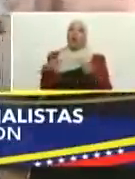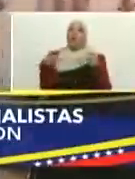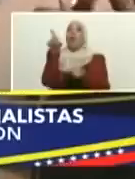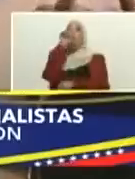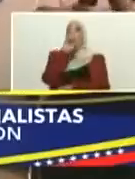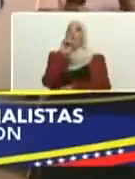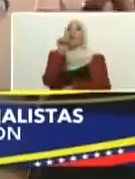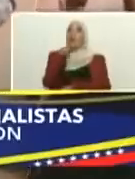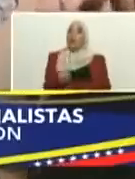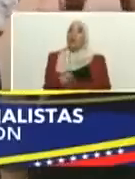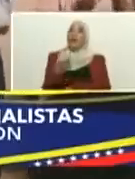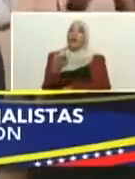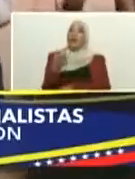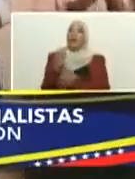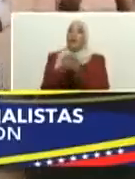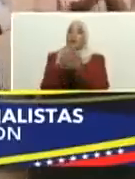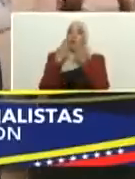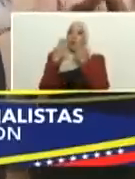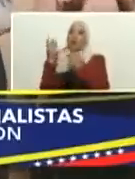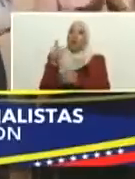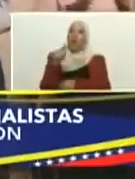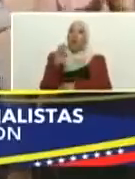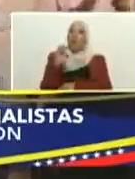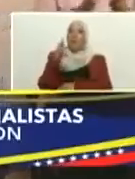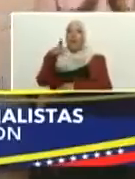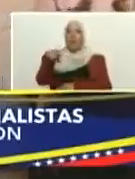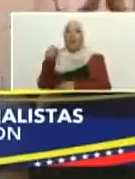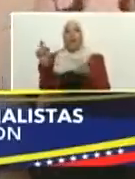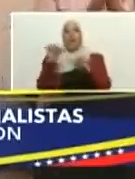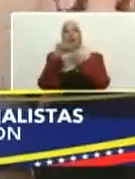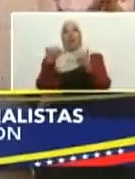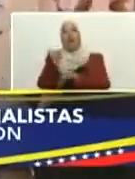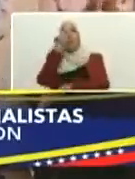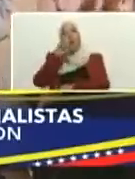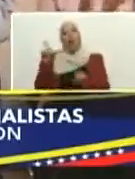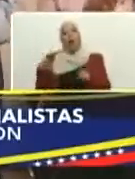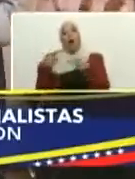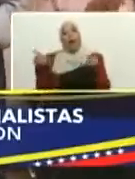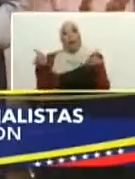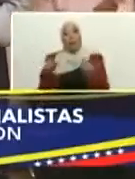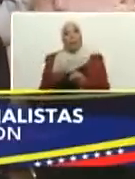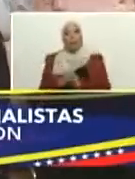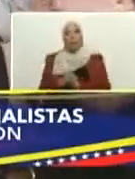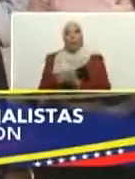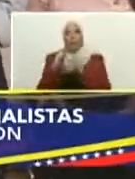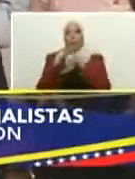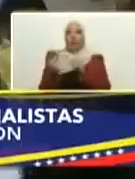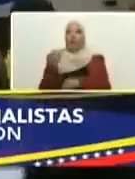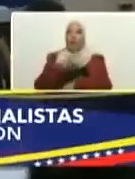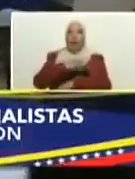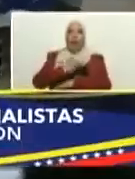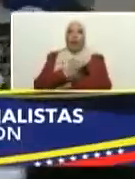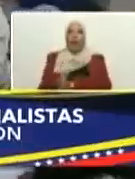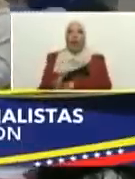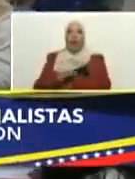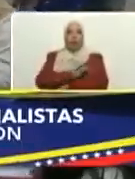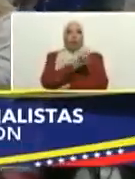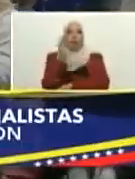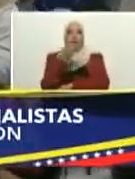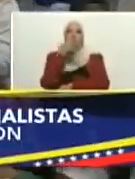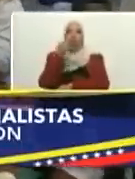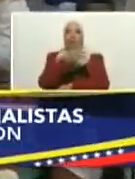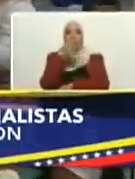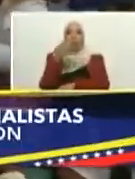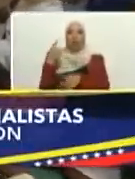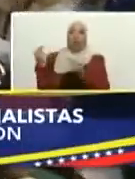presidente. El gran Pepe está cumpliendo años y bueno, hemos estado acá toda la tarde hablando con las líderes comunidades,